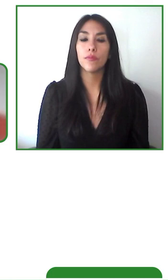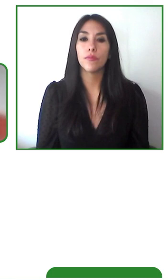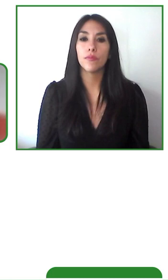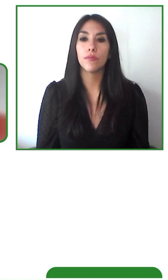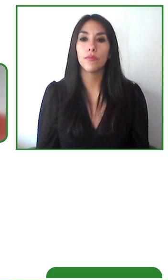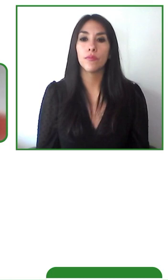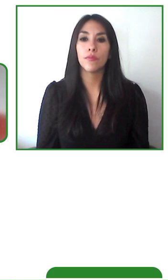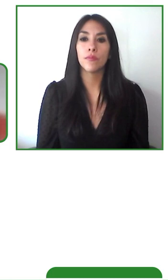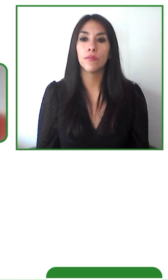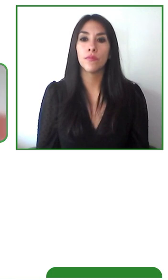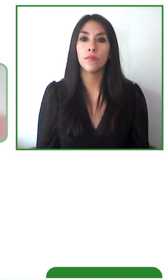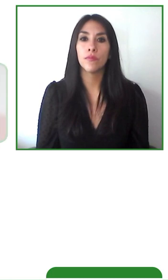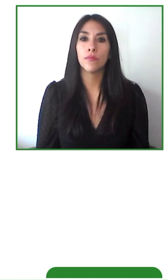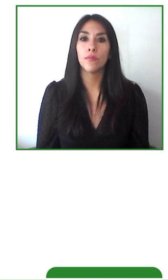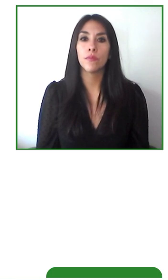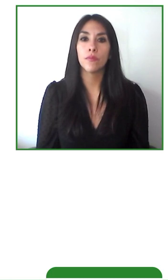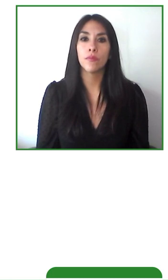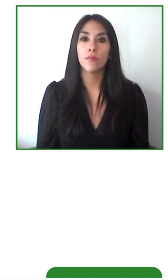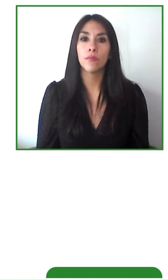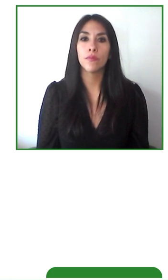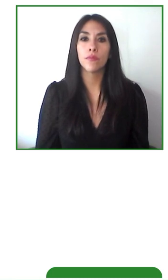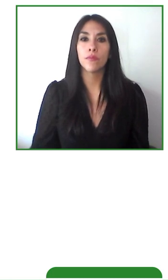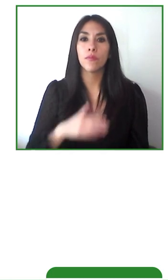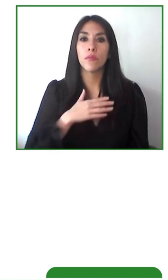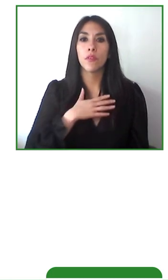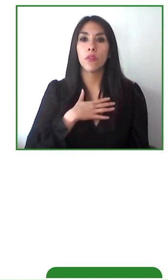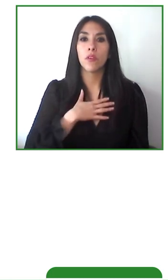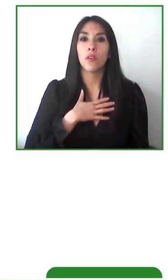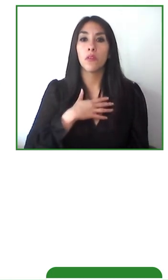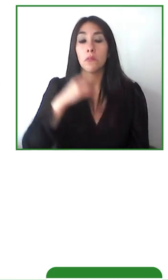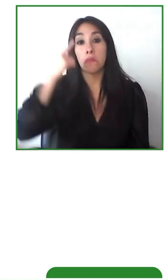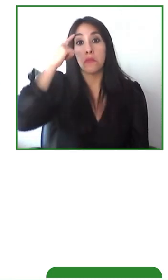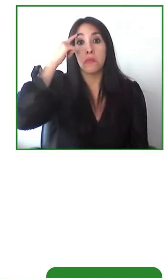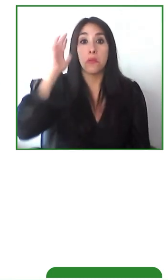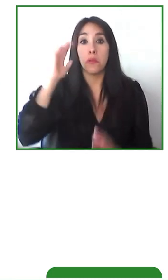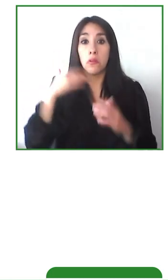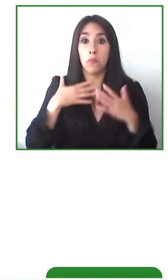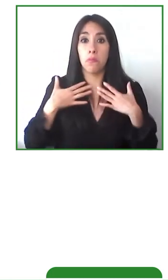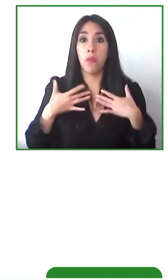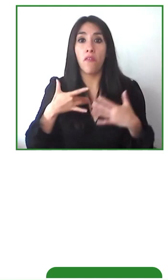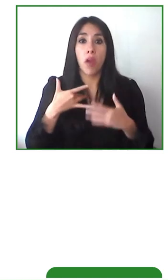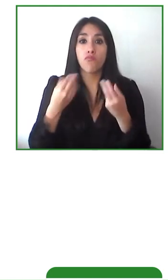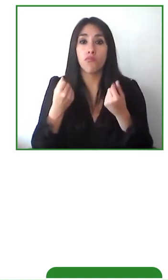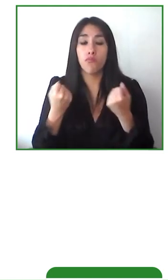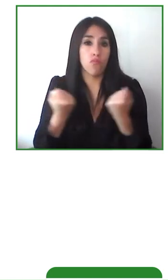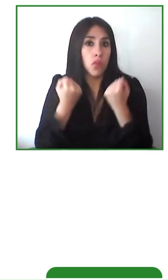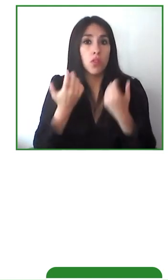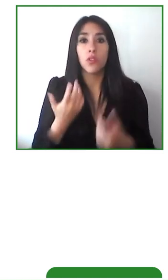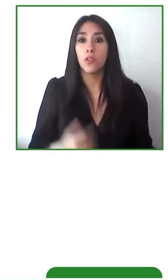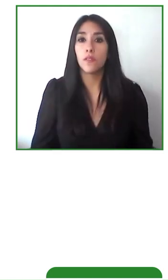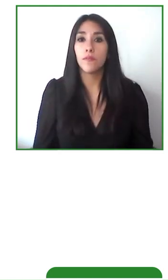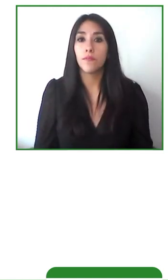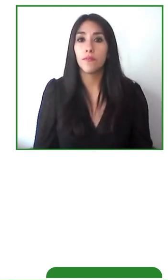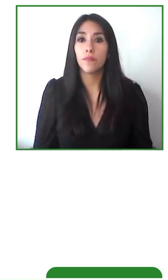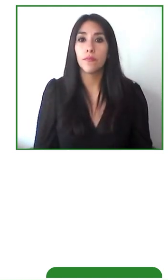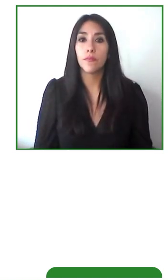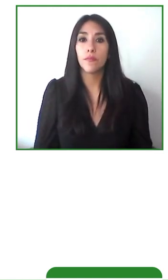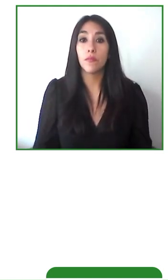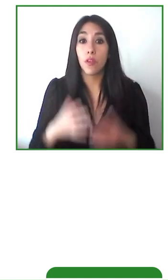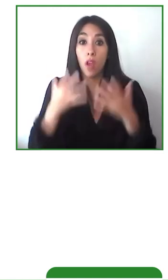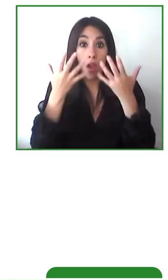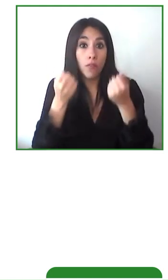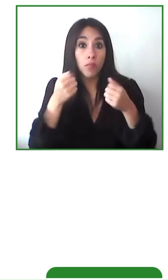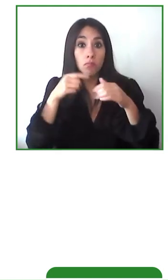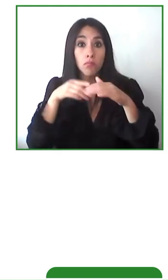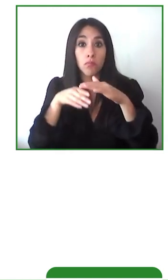Lo que me motiva es asegurarnos de que haya acceso para estos niños a esas